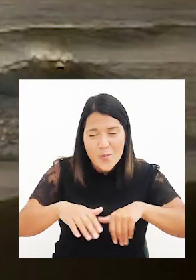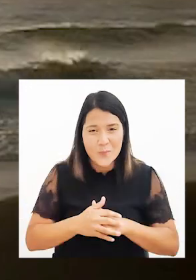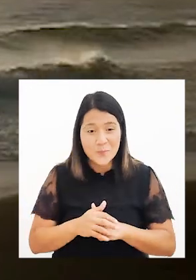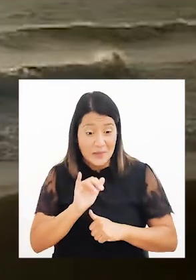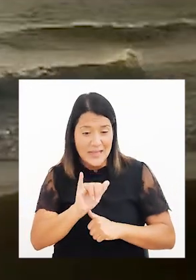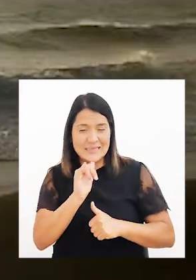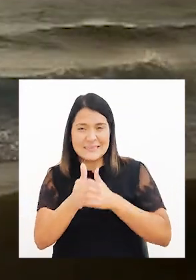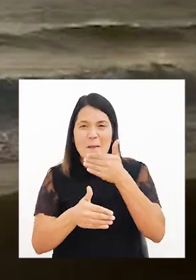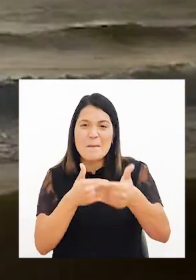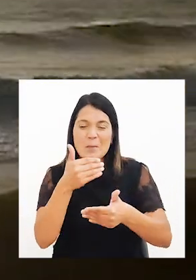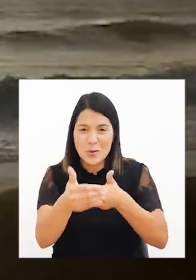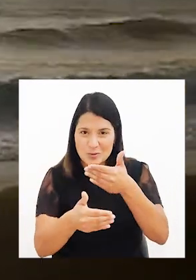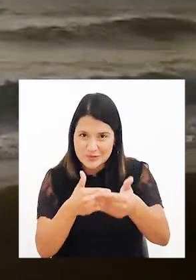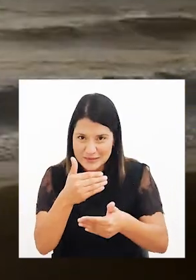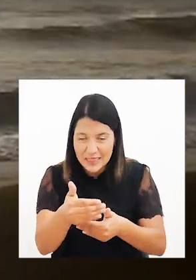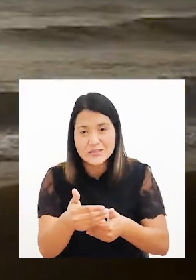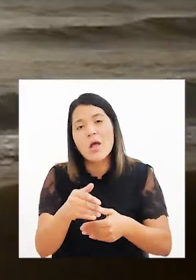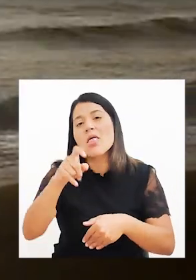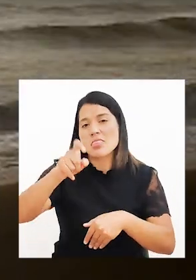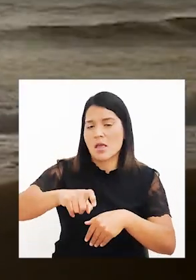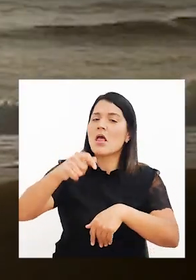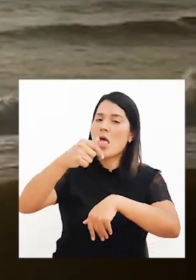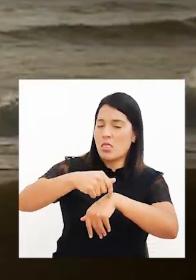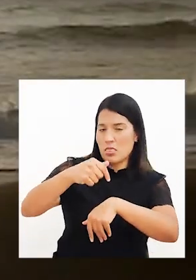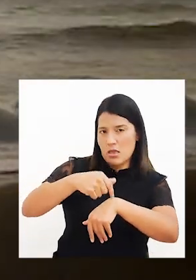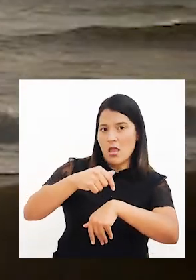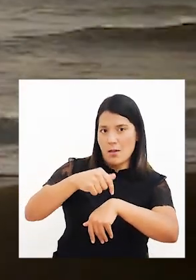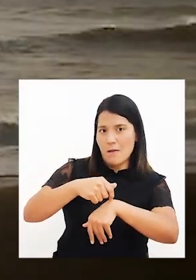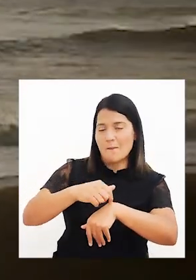Este proceso se lleva su tiempo natural.